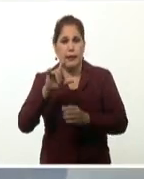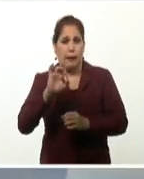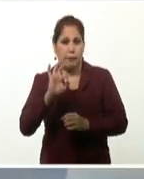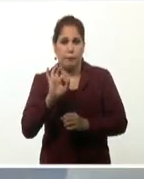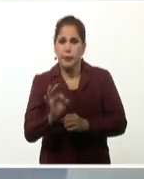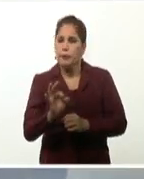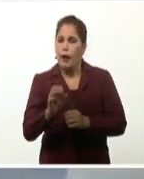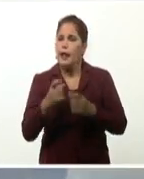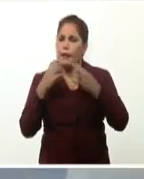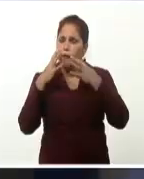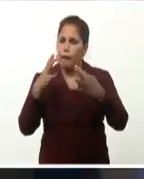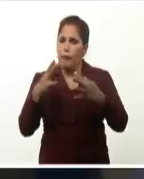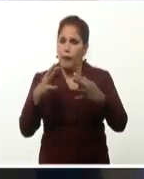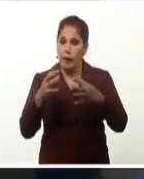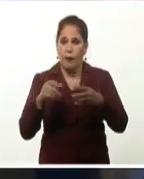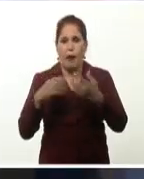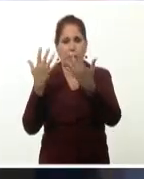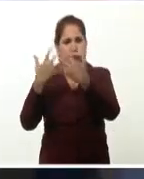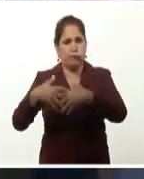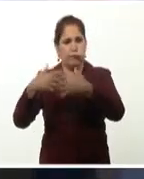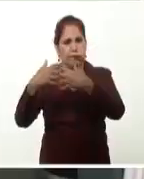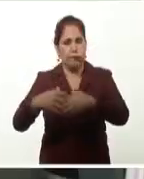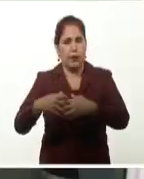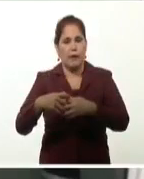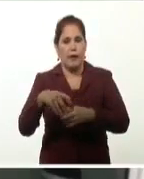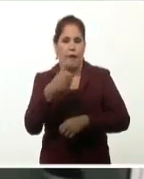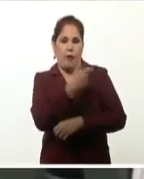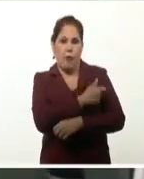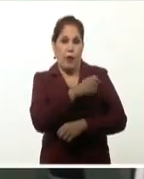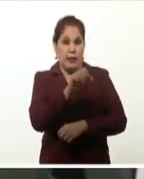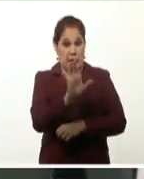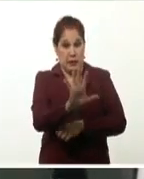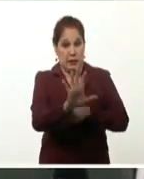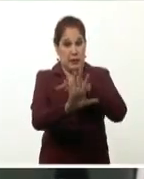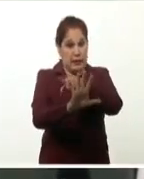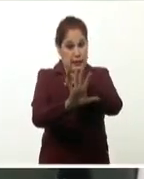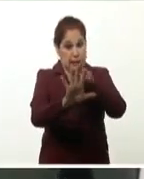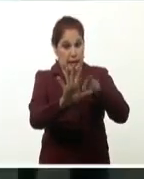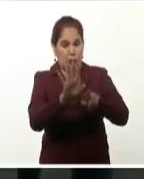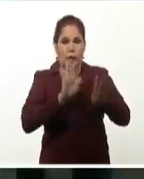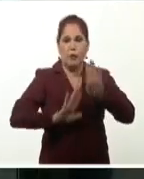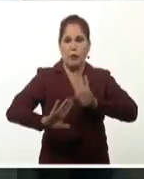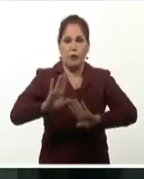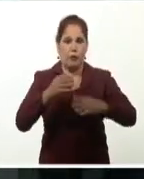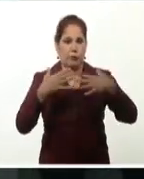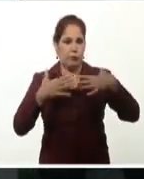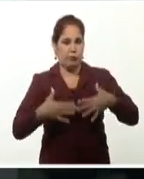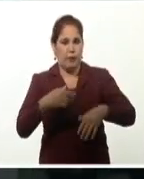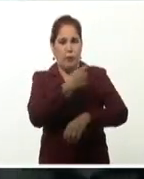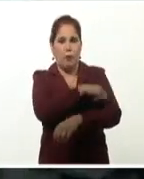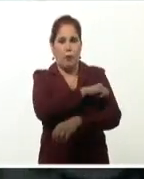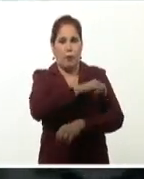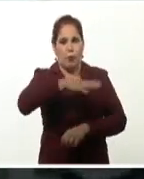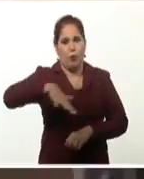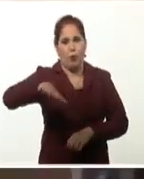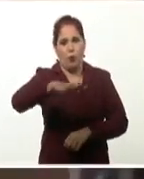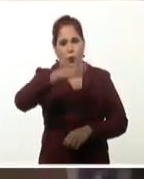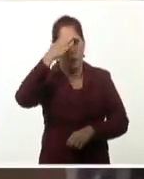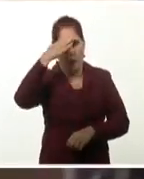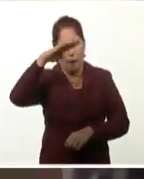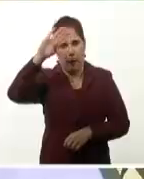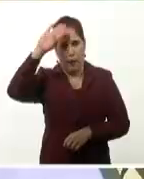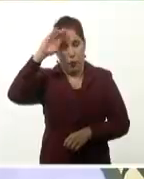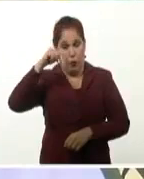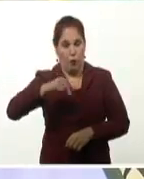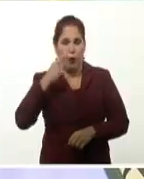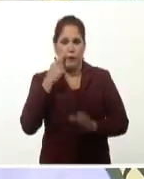determinante para sus desarrollos. 5 candidatos vacunales por la inmunización definitiva de la población cubana hoy lo